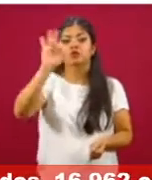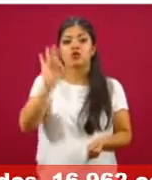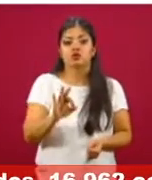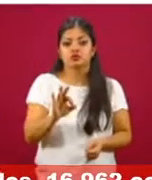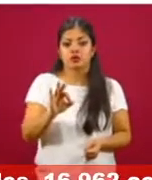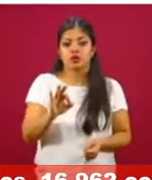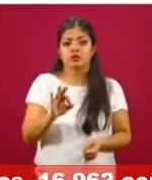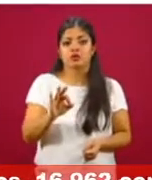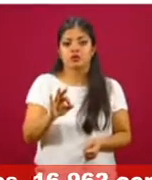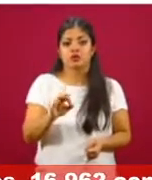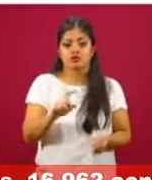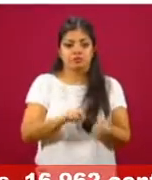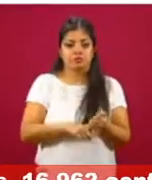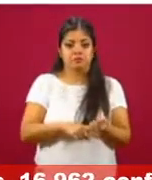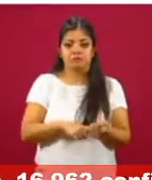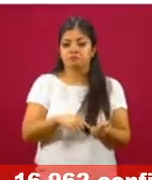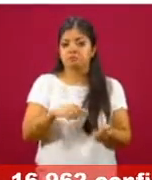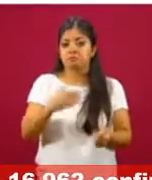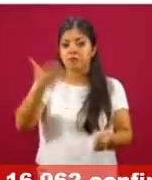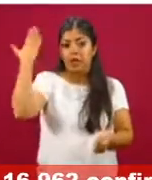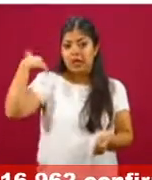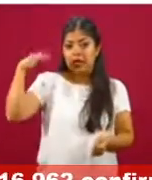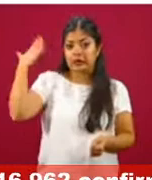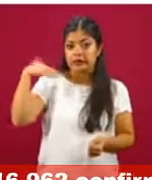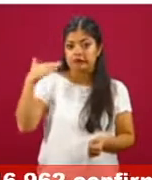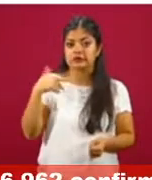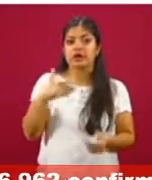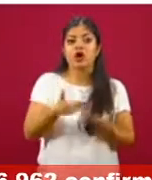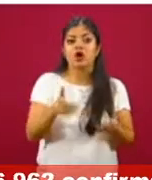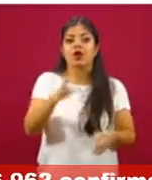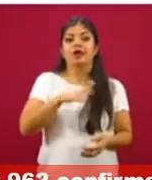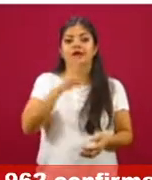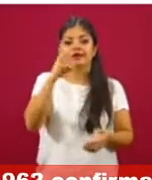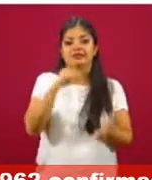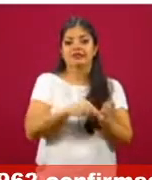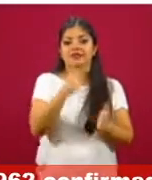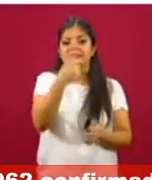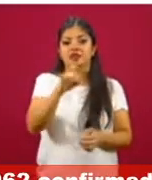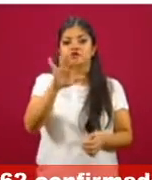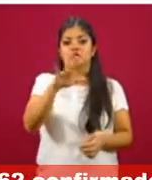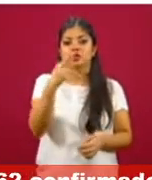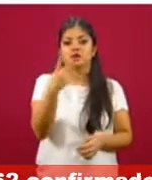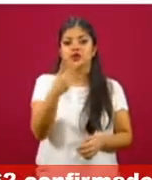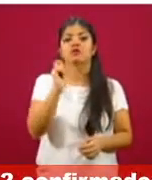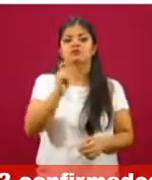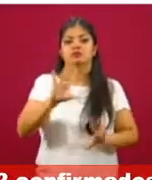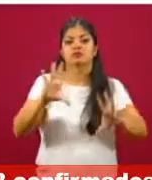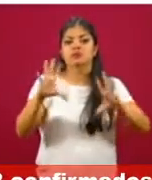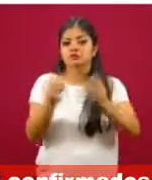los casos con respecto a lo que había antes, y estos son 3.152 para sumar los